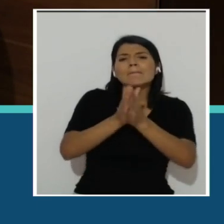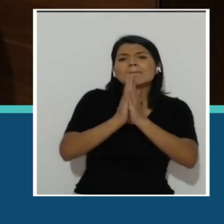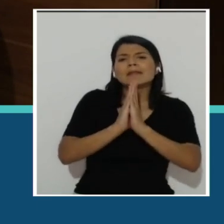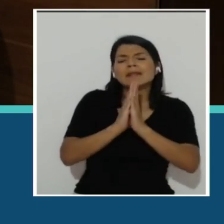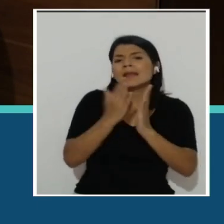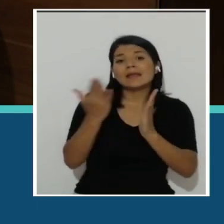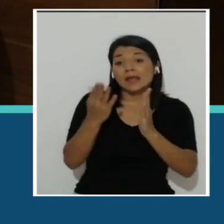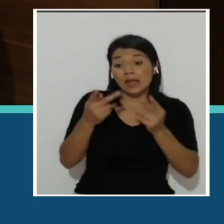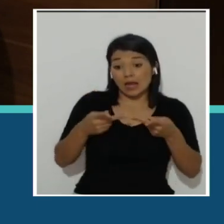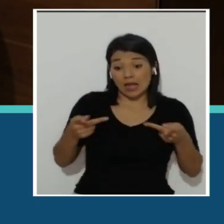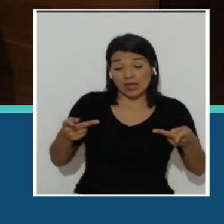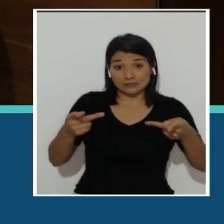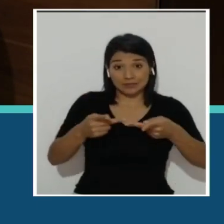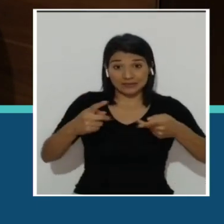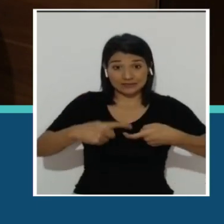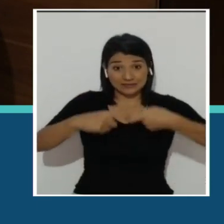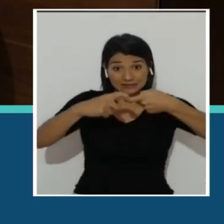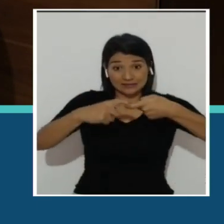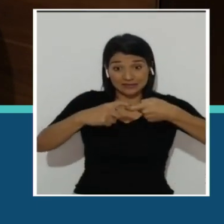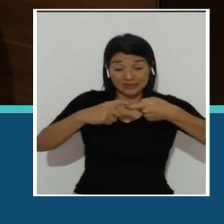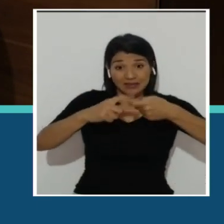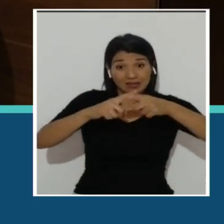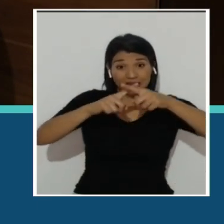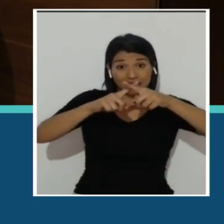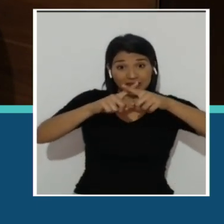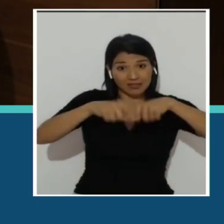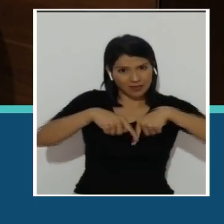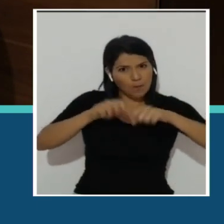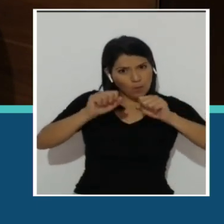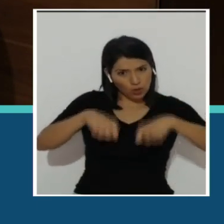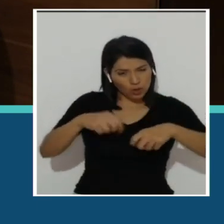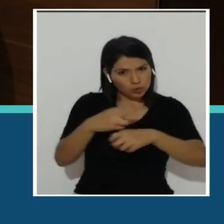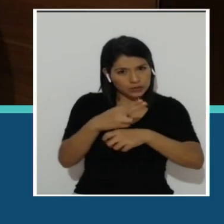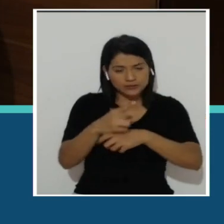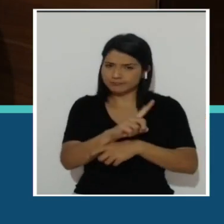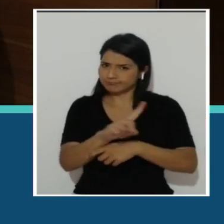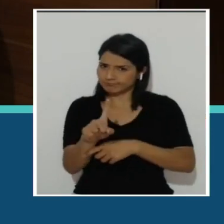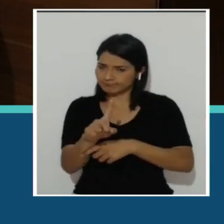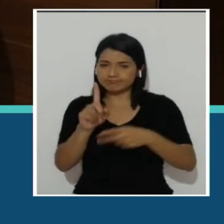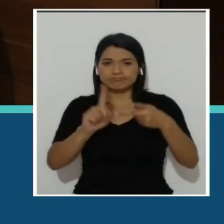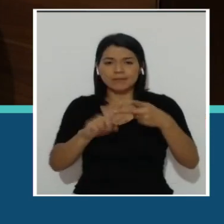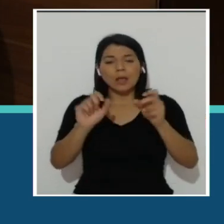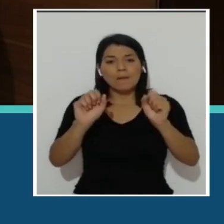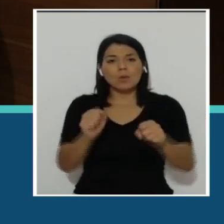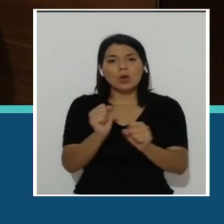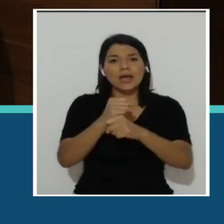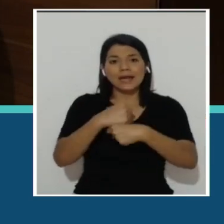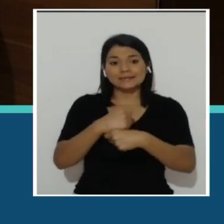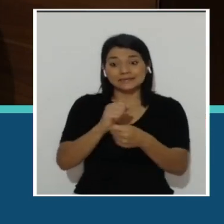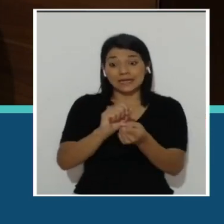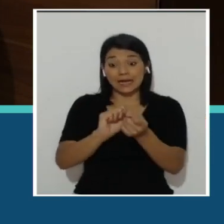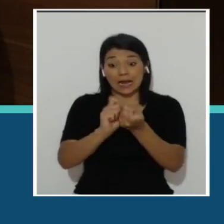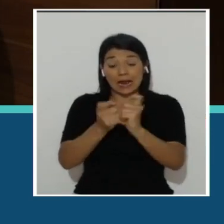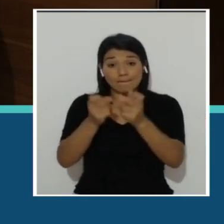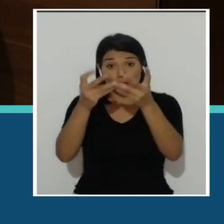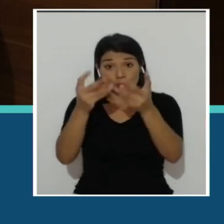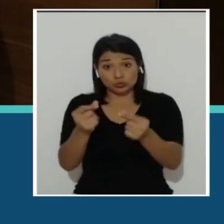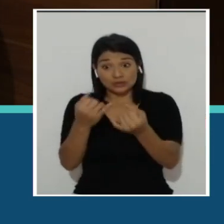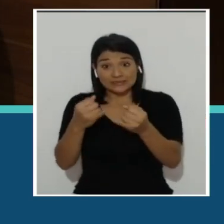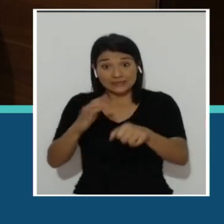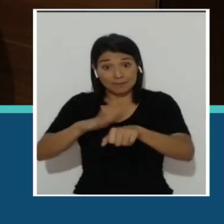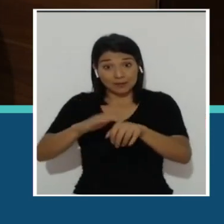las plazas vacantes y también que se pudieran hacer modificaciones sin venir a la Asamblea Legislativa y otras. Esto no se